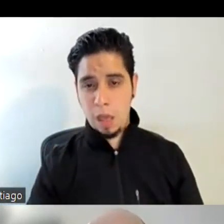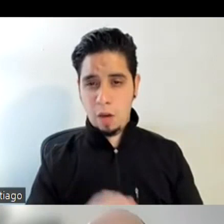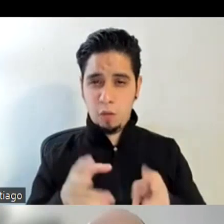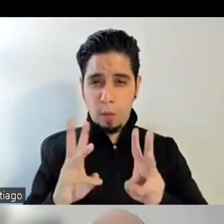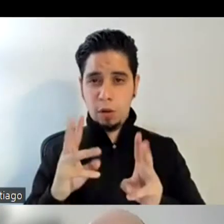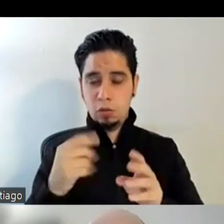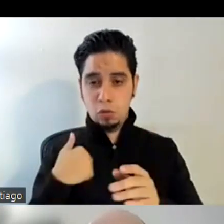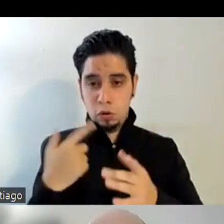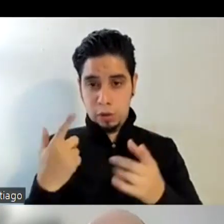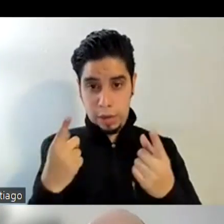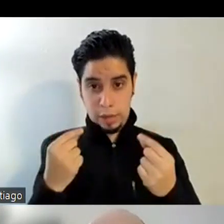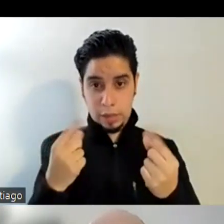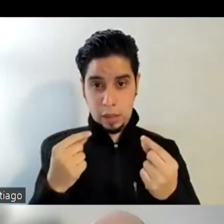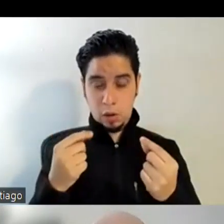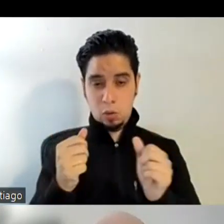tenía